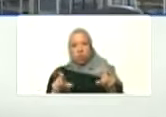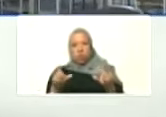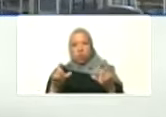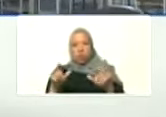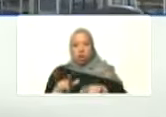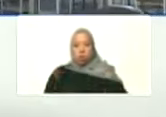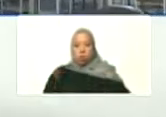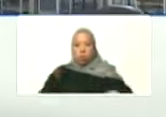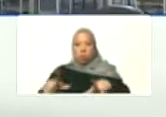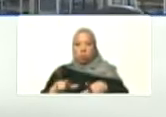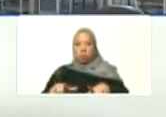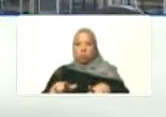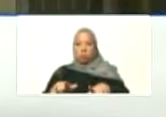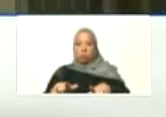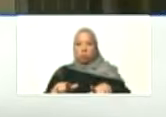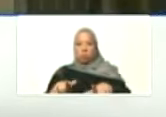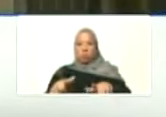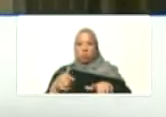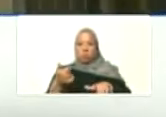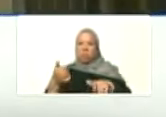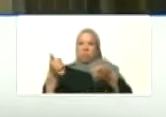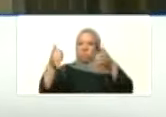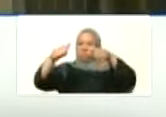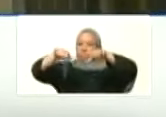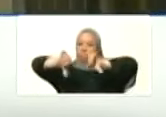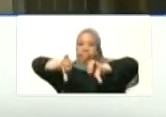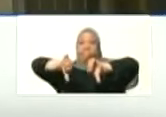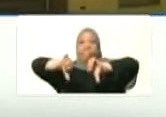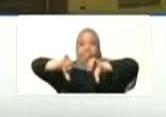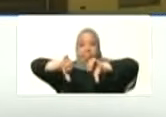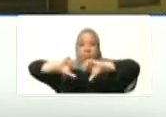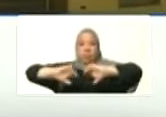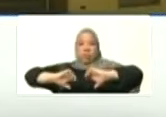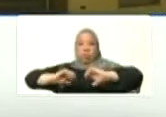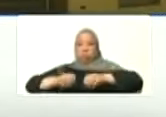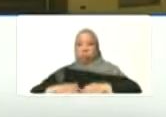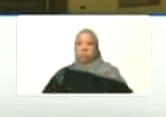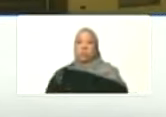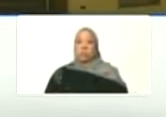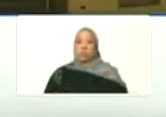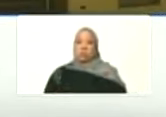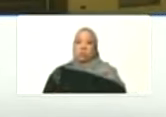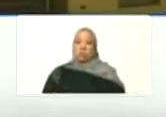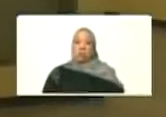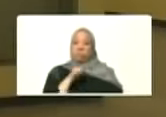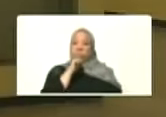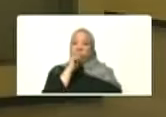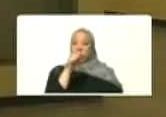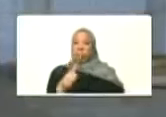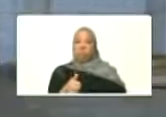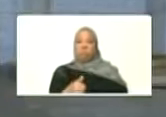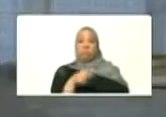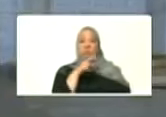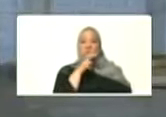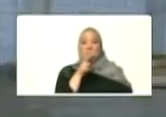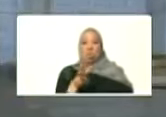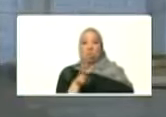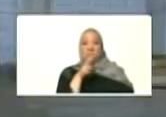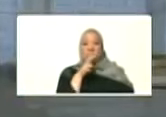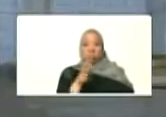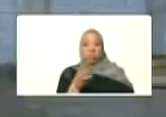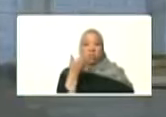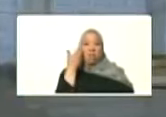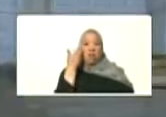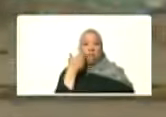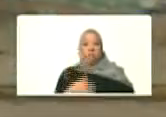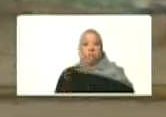liceo está muy deteriorada, está bastante fea para la foto,